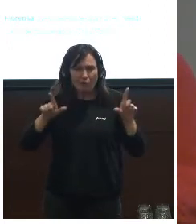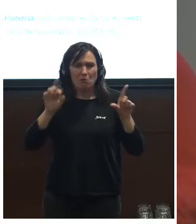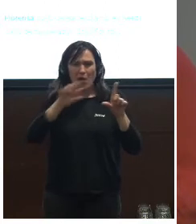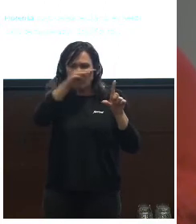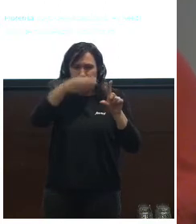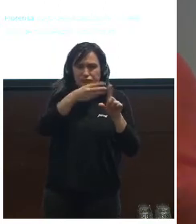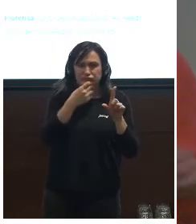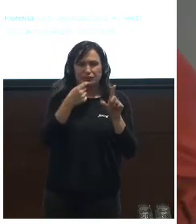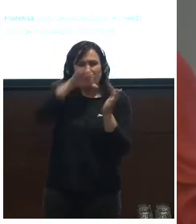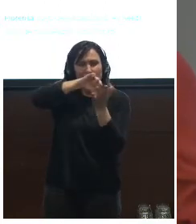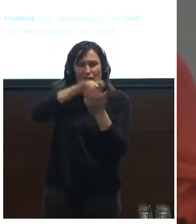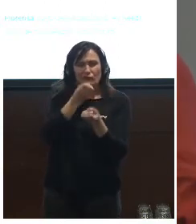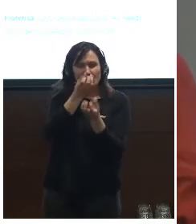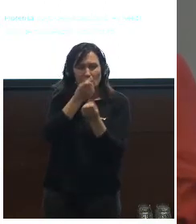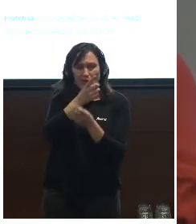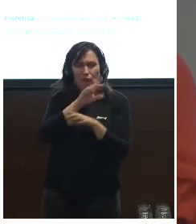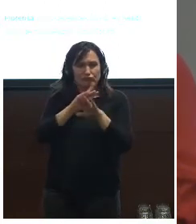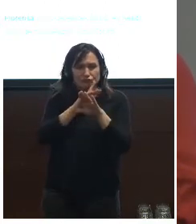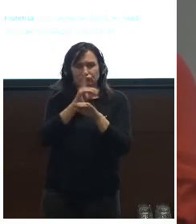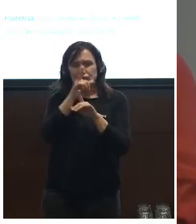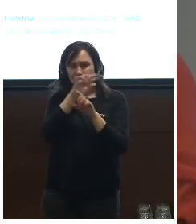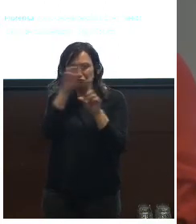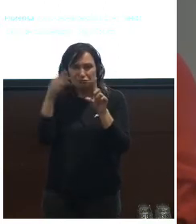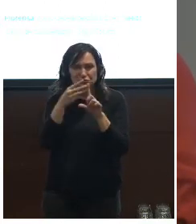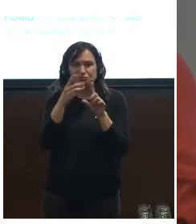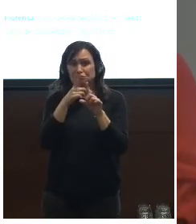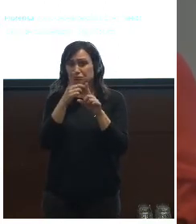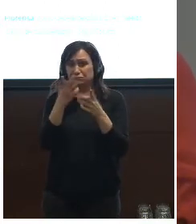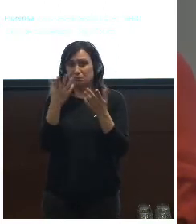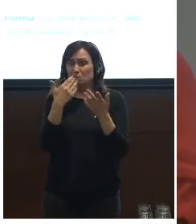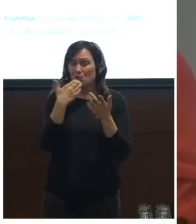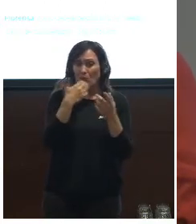donde podamos volcar la información, las empresas de autobuses, las empresas de